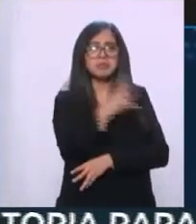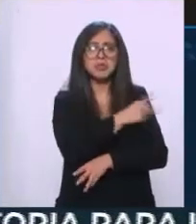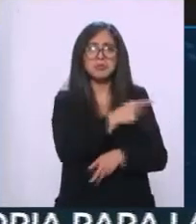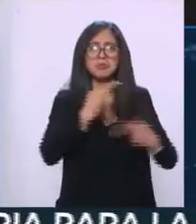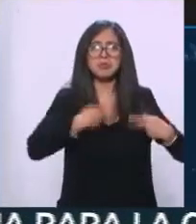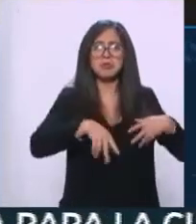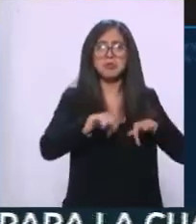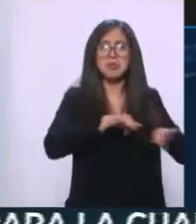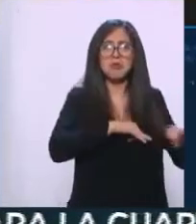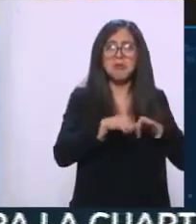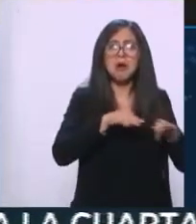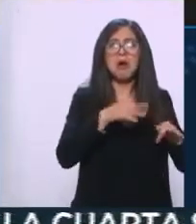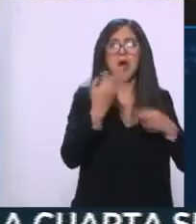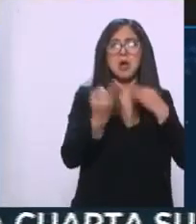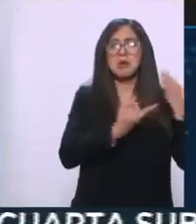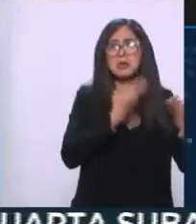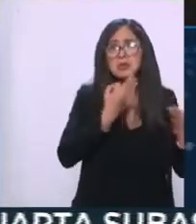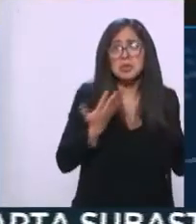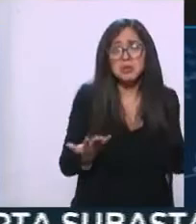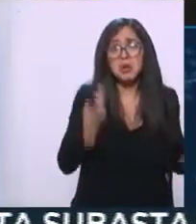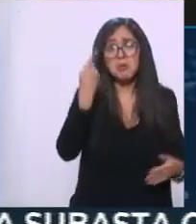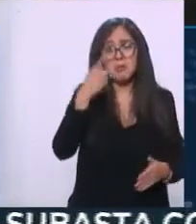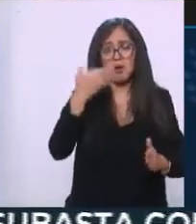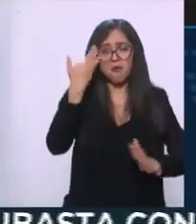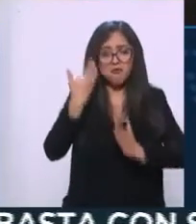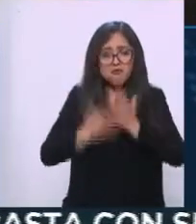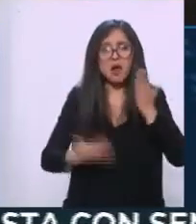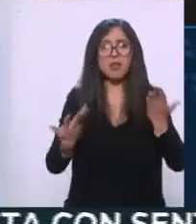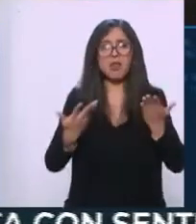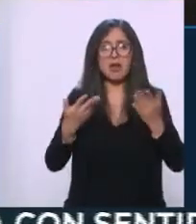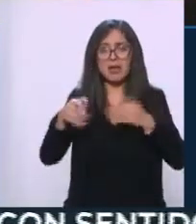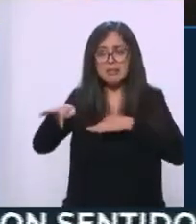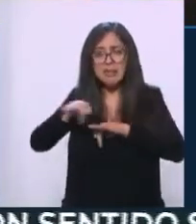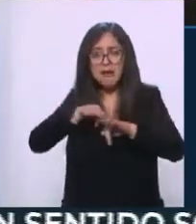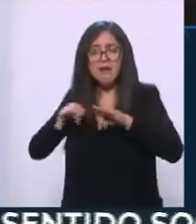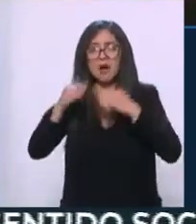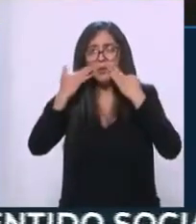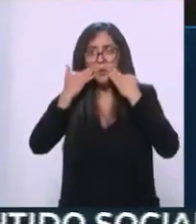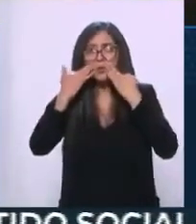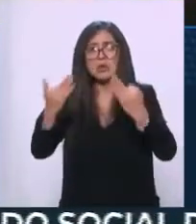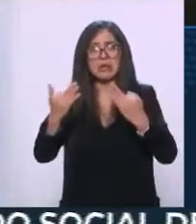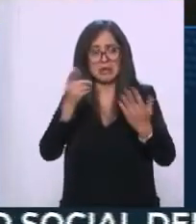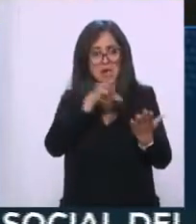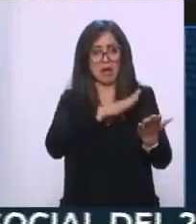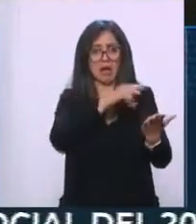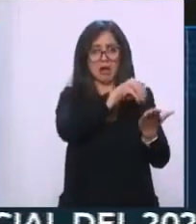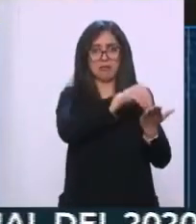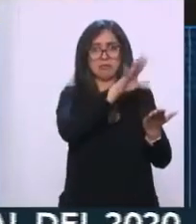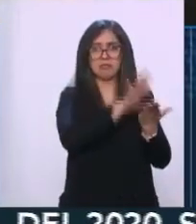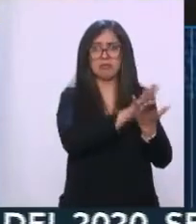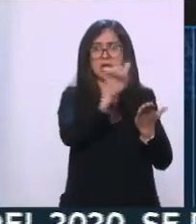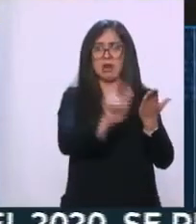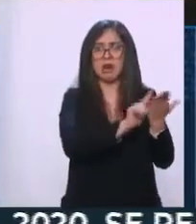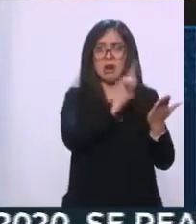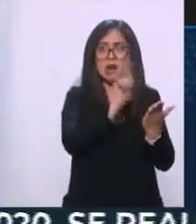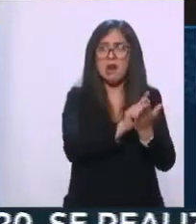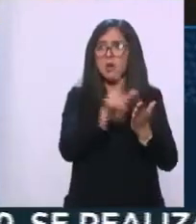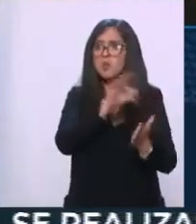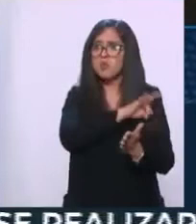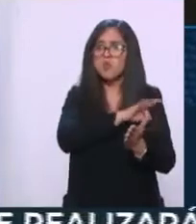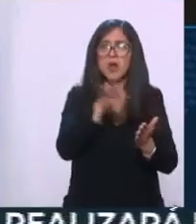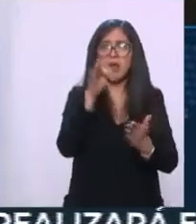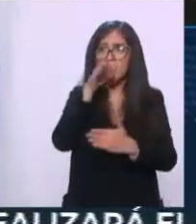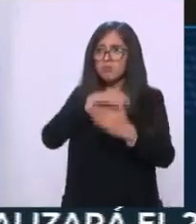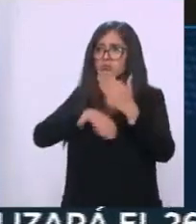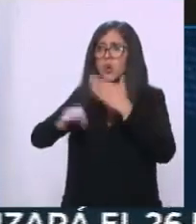de transparencia y de nitidez que la misma ley establece para todos los juicios, pues